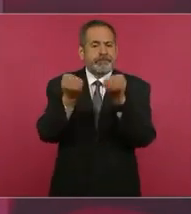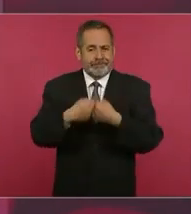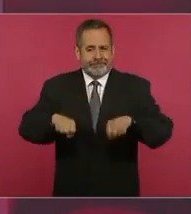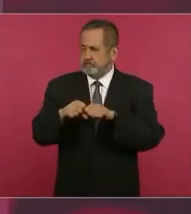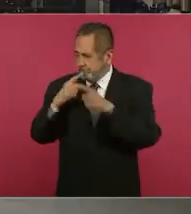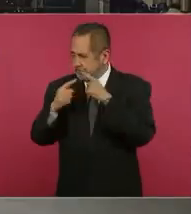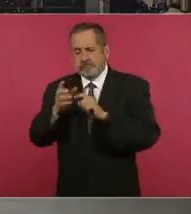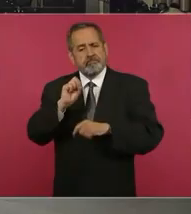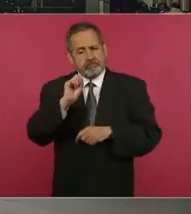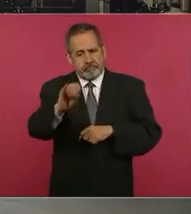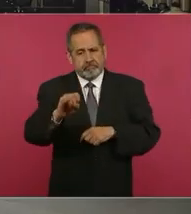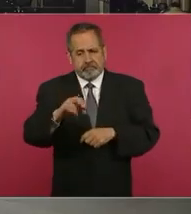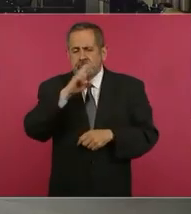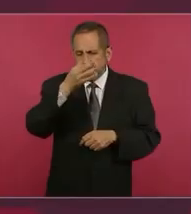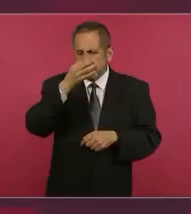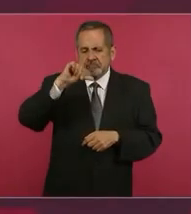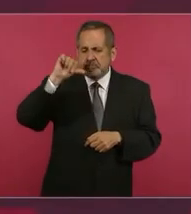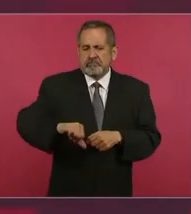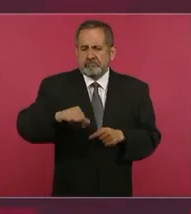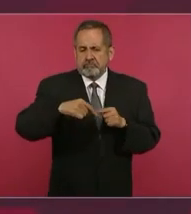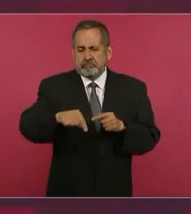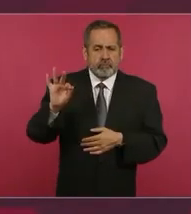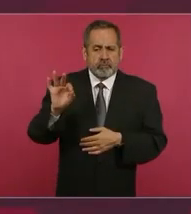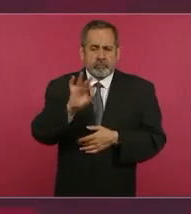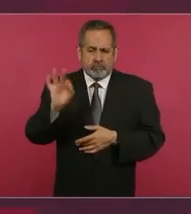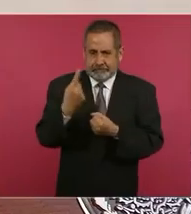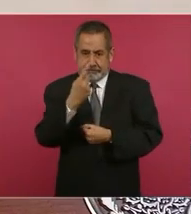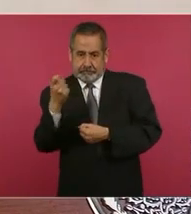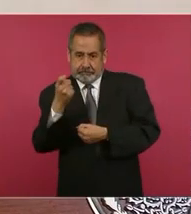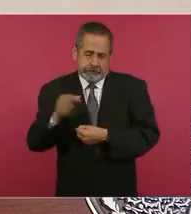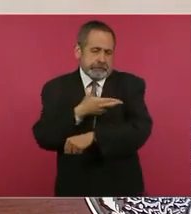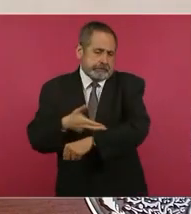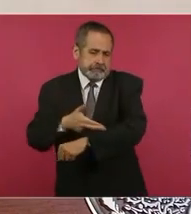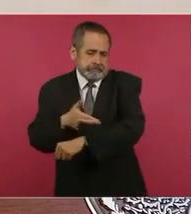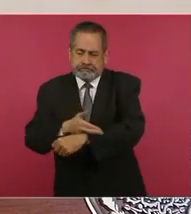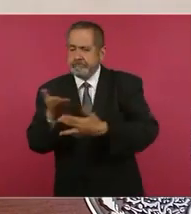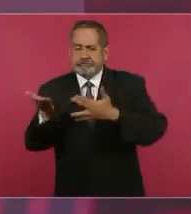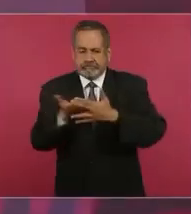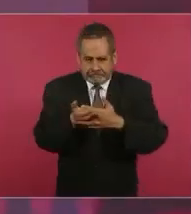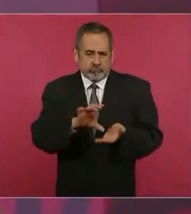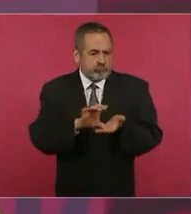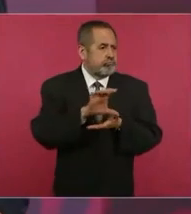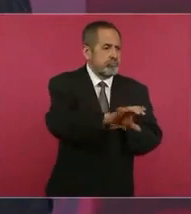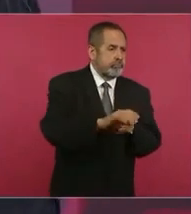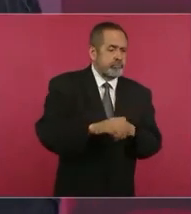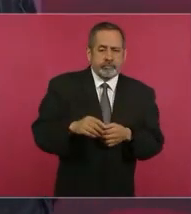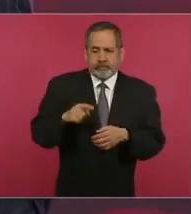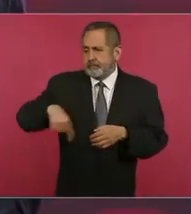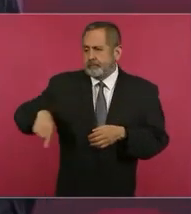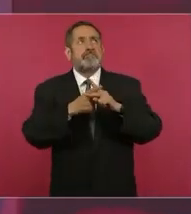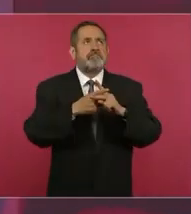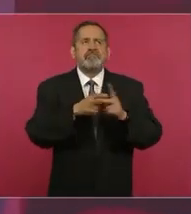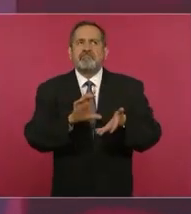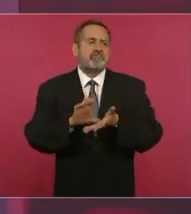entreguen lo más pronto posible el 40% de El el estimado de daños que tienen los